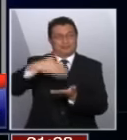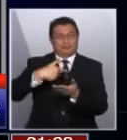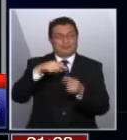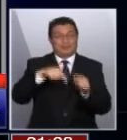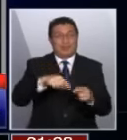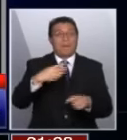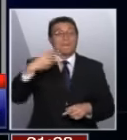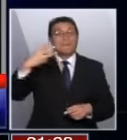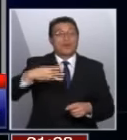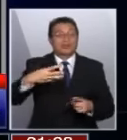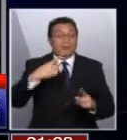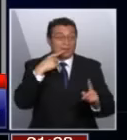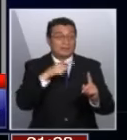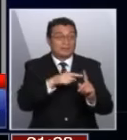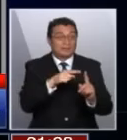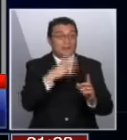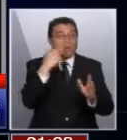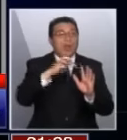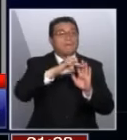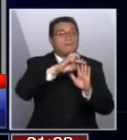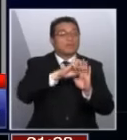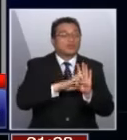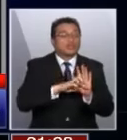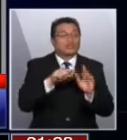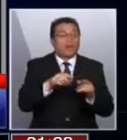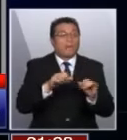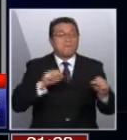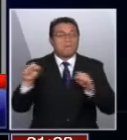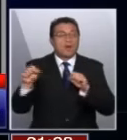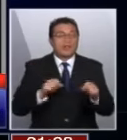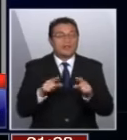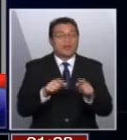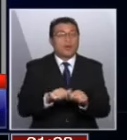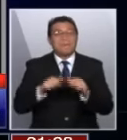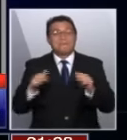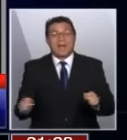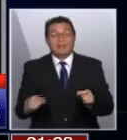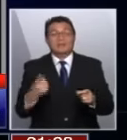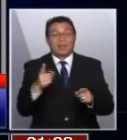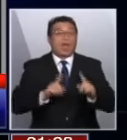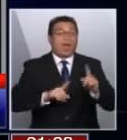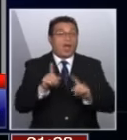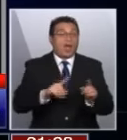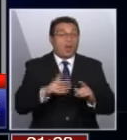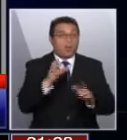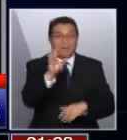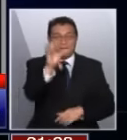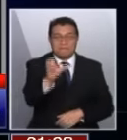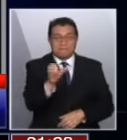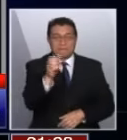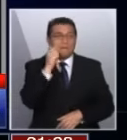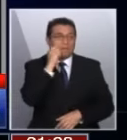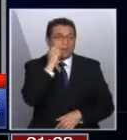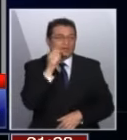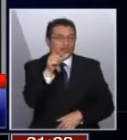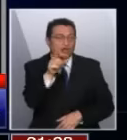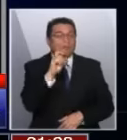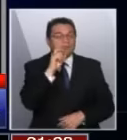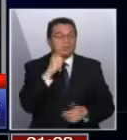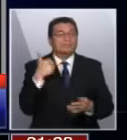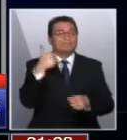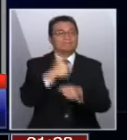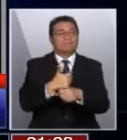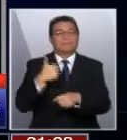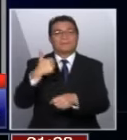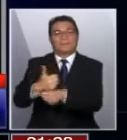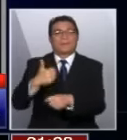municipal donde se juegan más que proyectos o grandes proyectos políticos eh algunas características personales de quienes están presentando a la